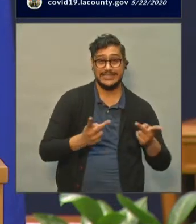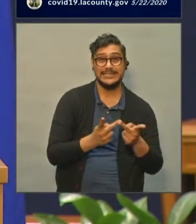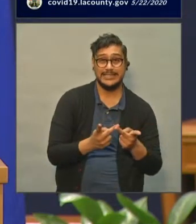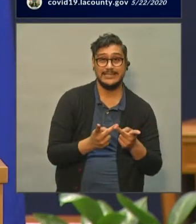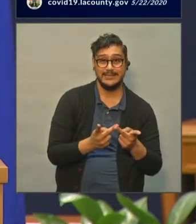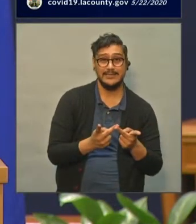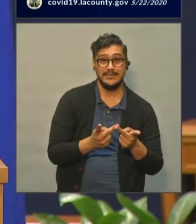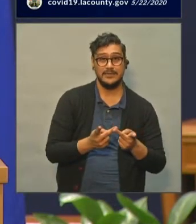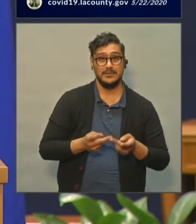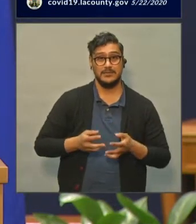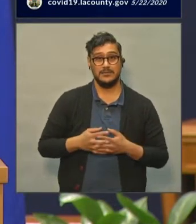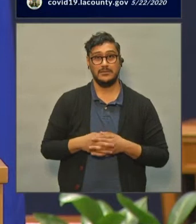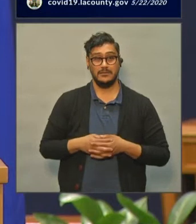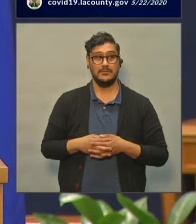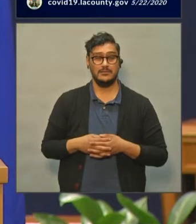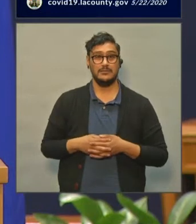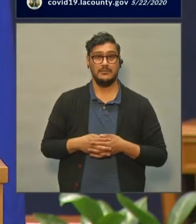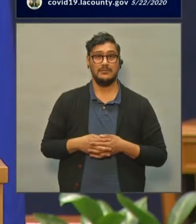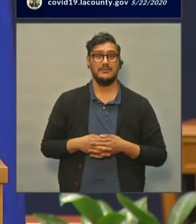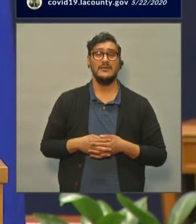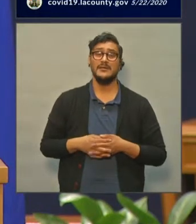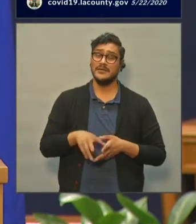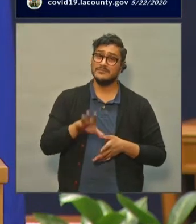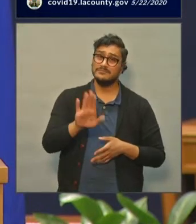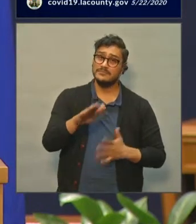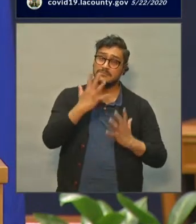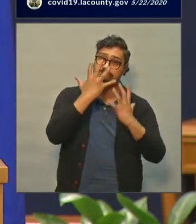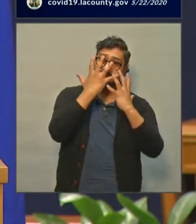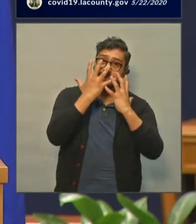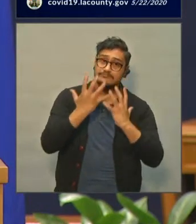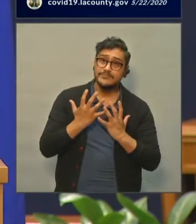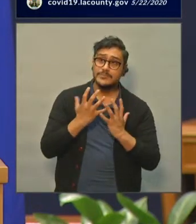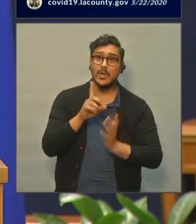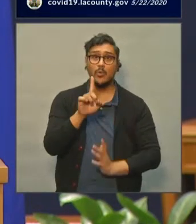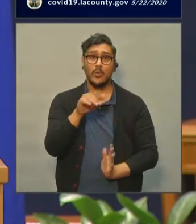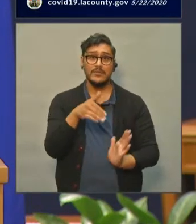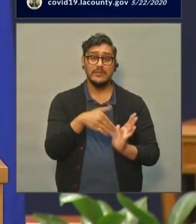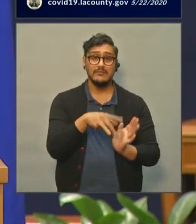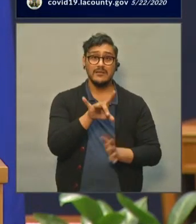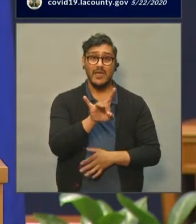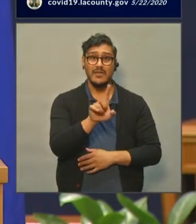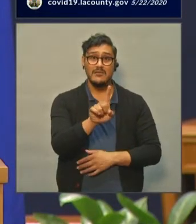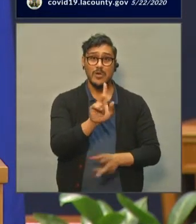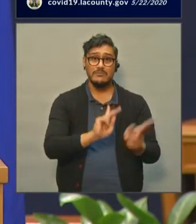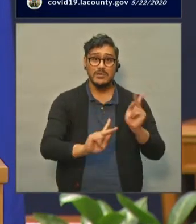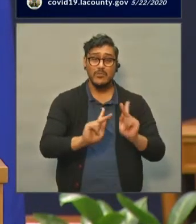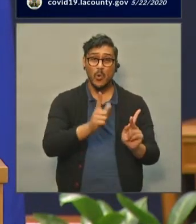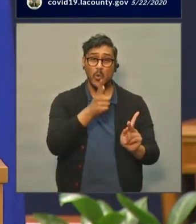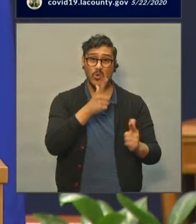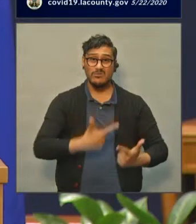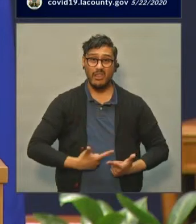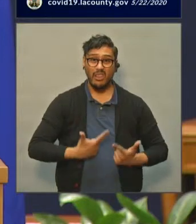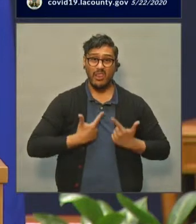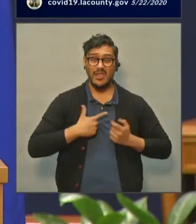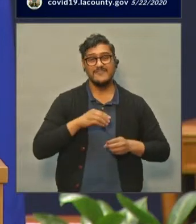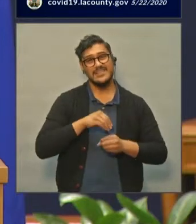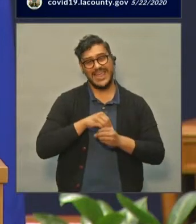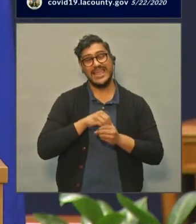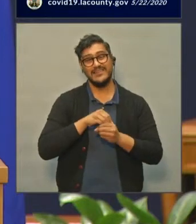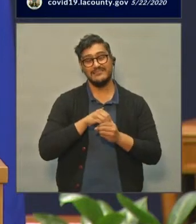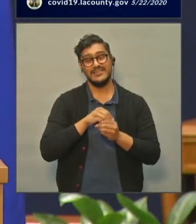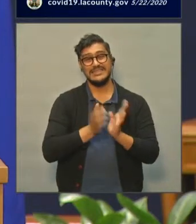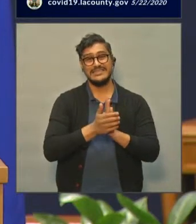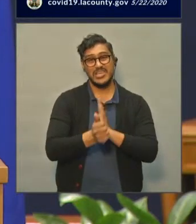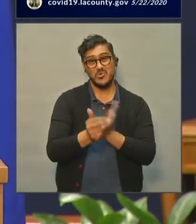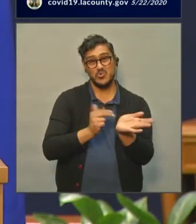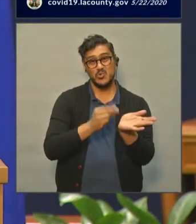personal. Nos da tristeza informar que 1,081 personas que vivían en entornos